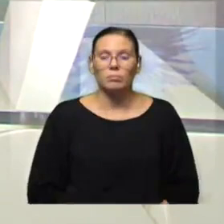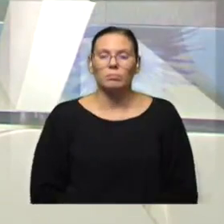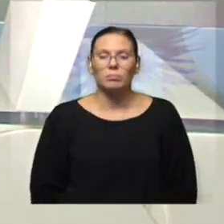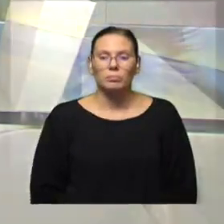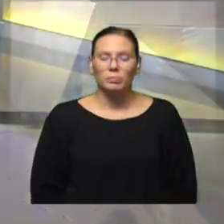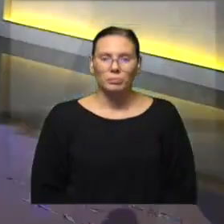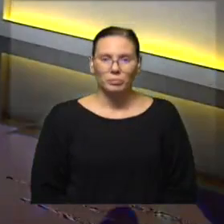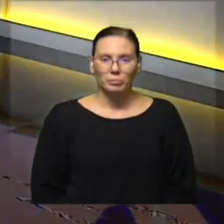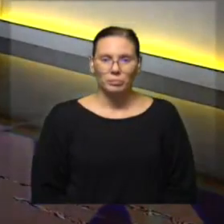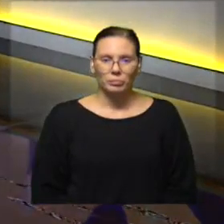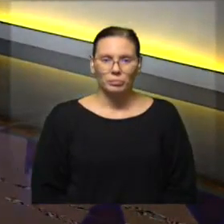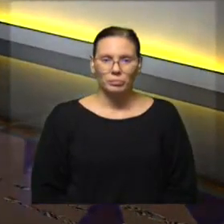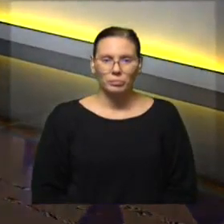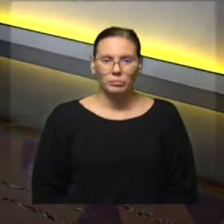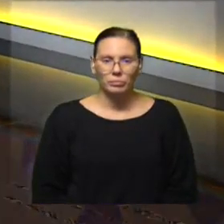Antón.